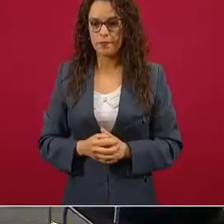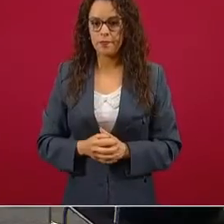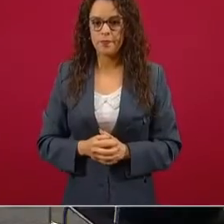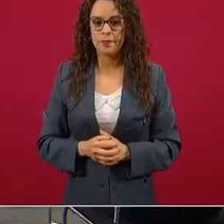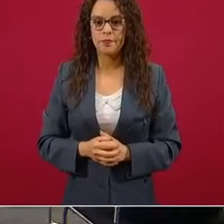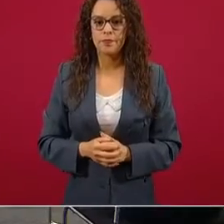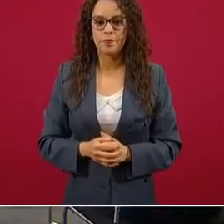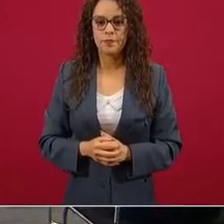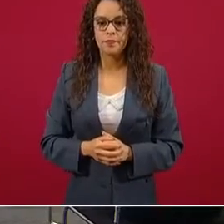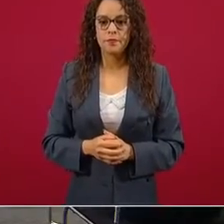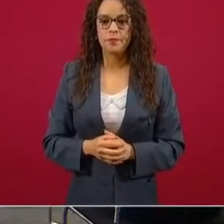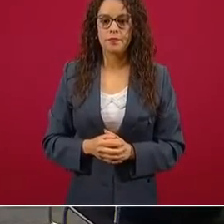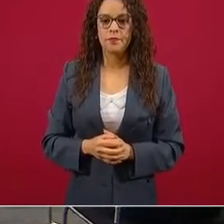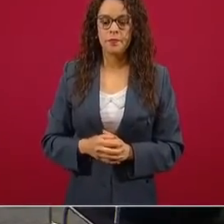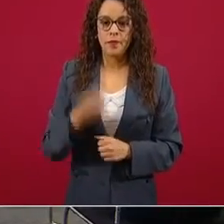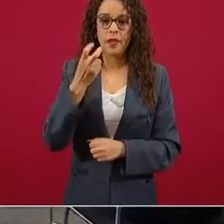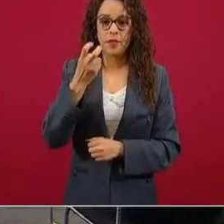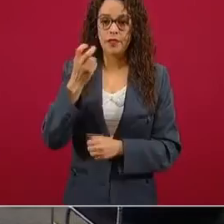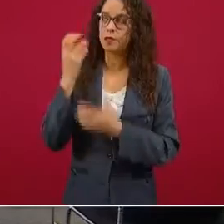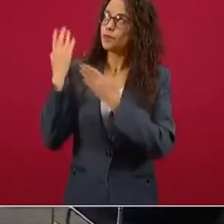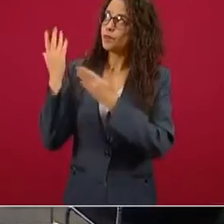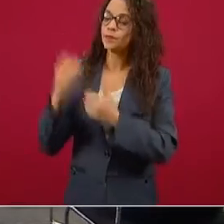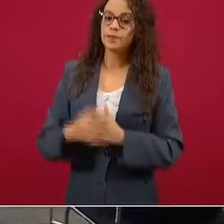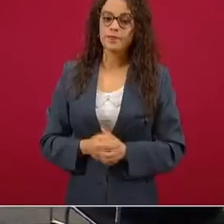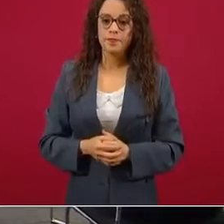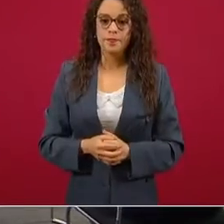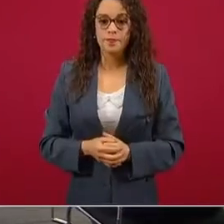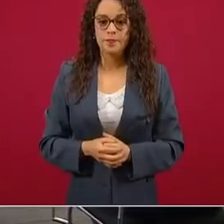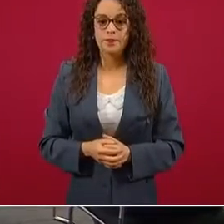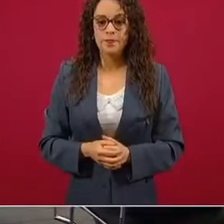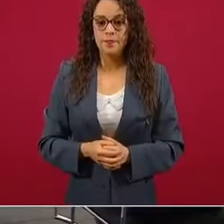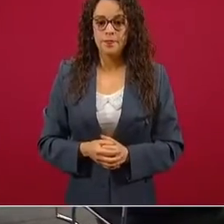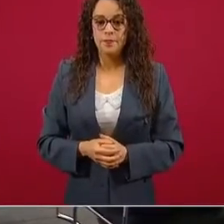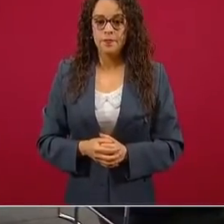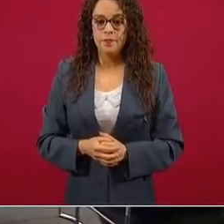Sí, es. Miren, este es lo que yo…